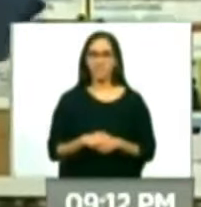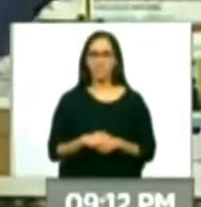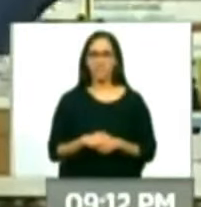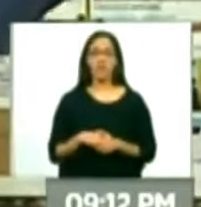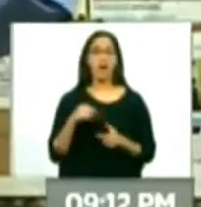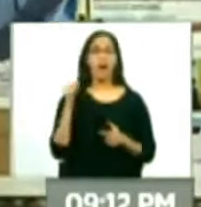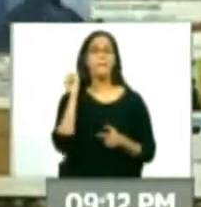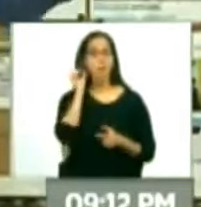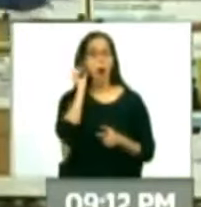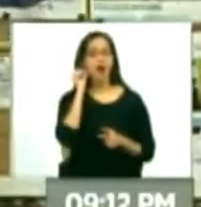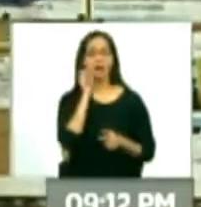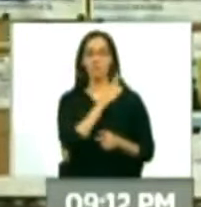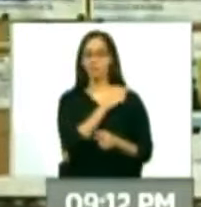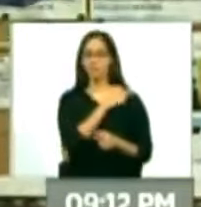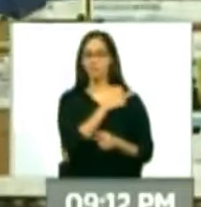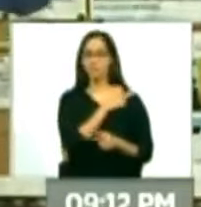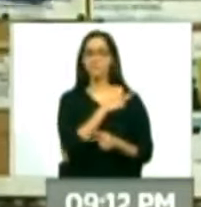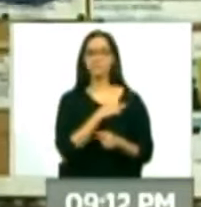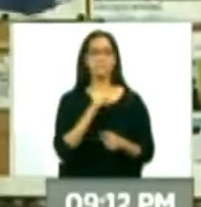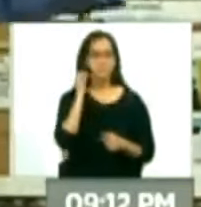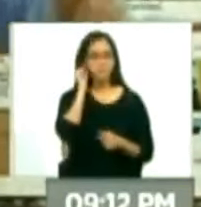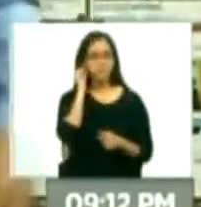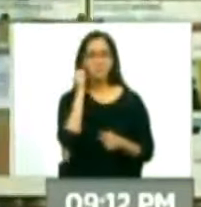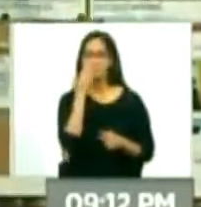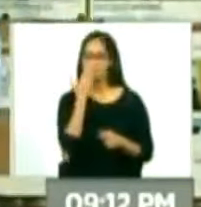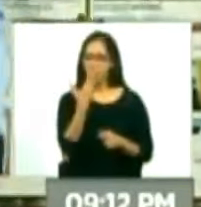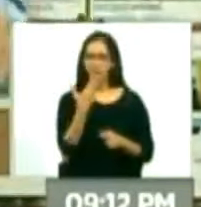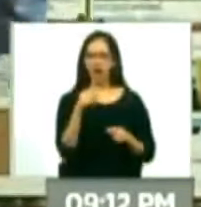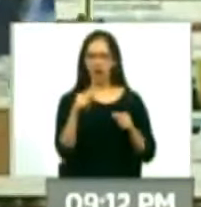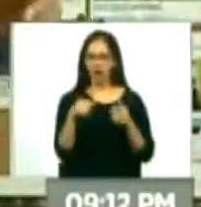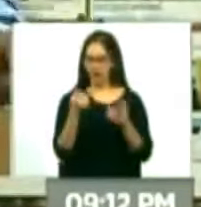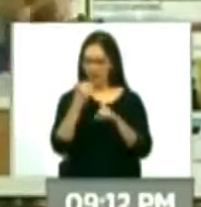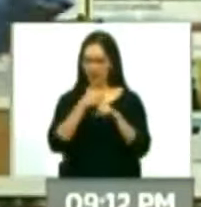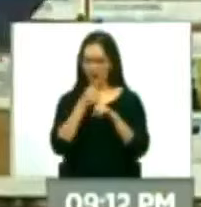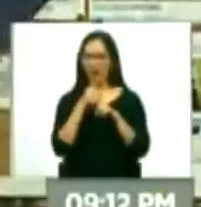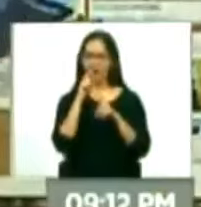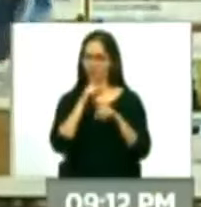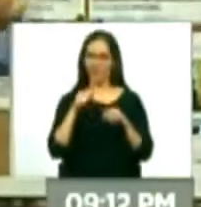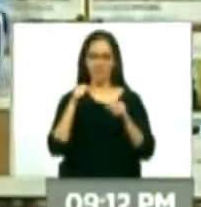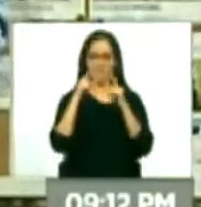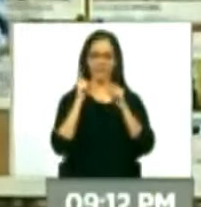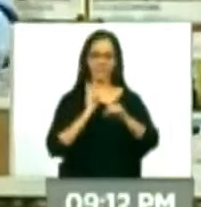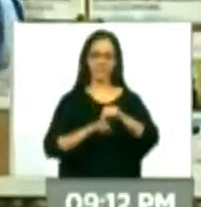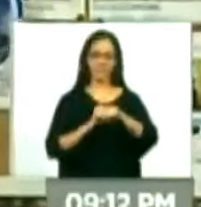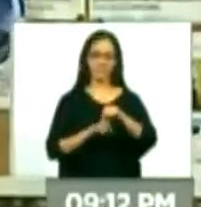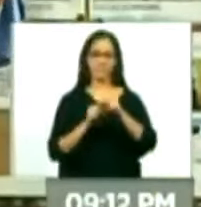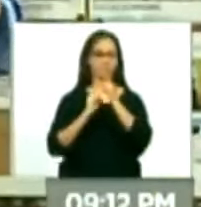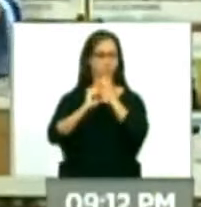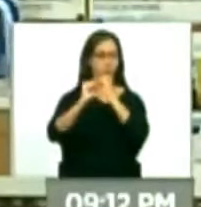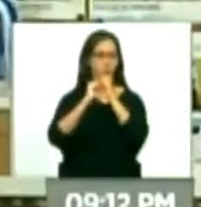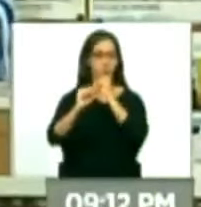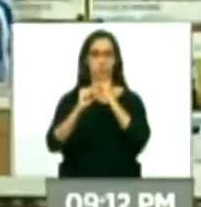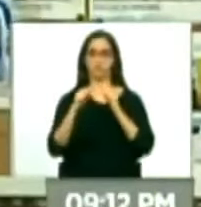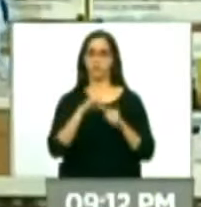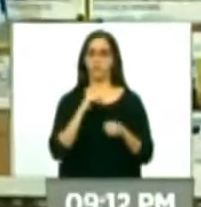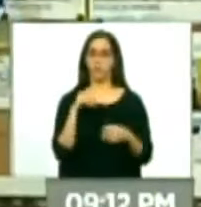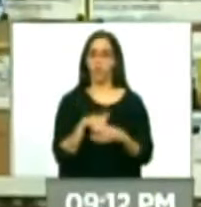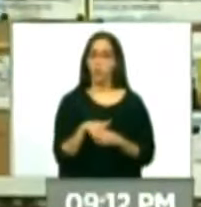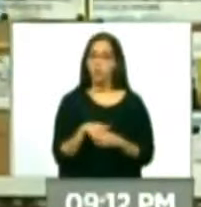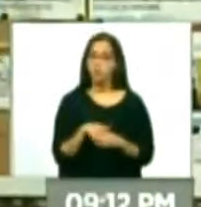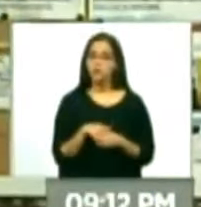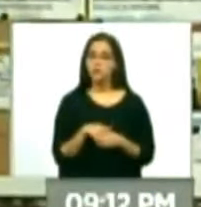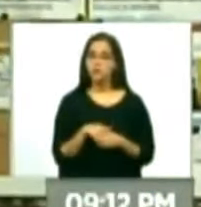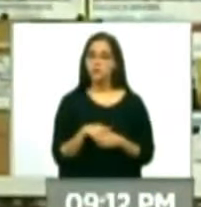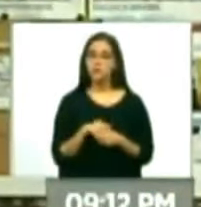Las mujeres son las que mandan, las mujeres se ponen al frente de esta batalla. Usted se para tempranito y toca la diana. Y el que no vote,